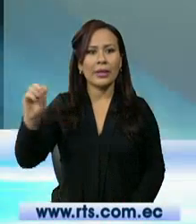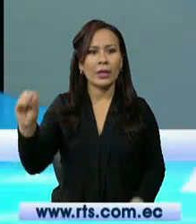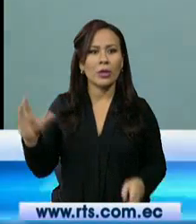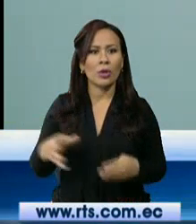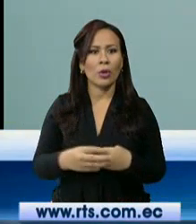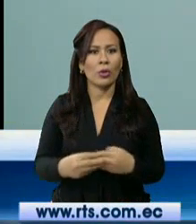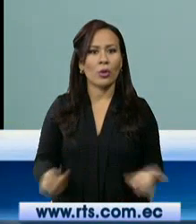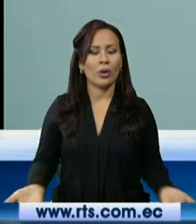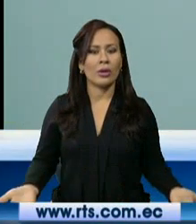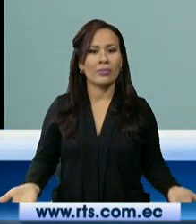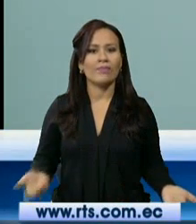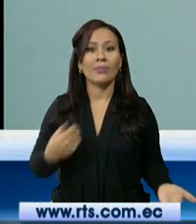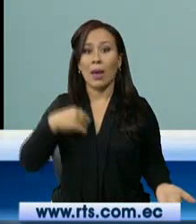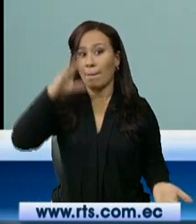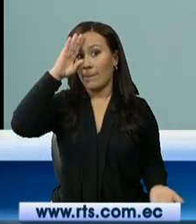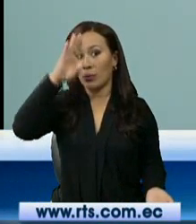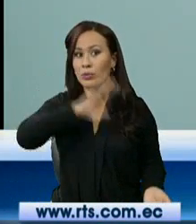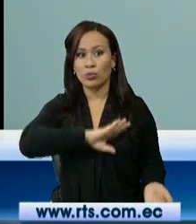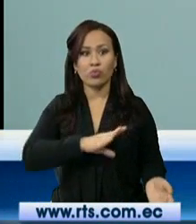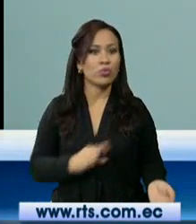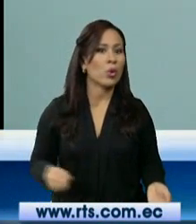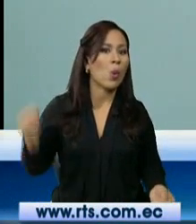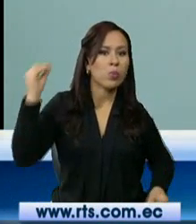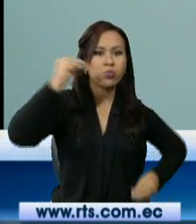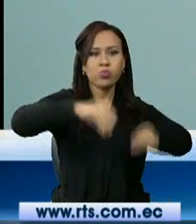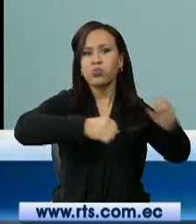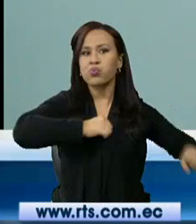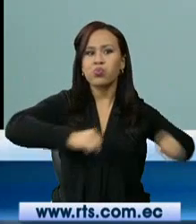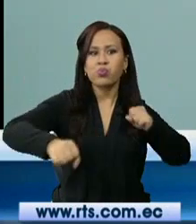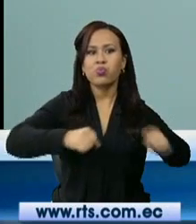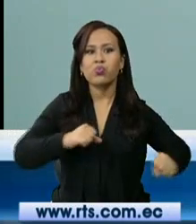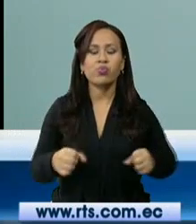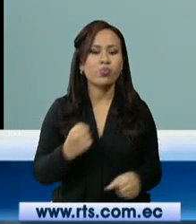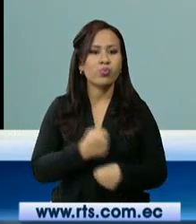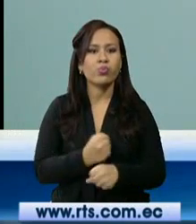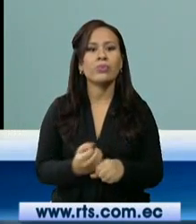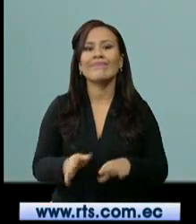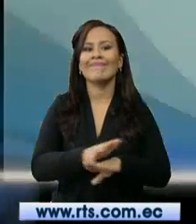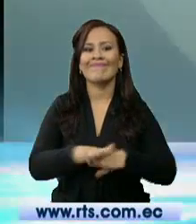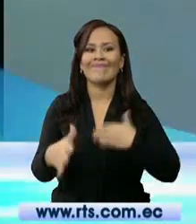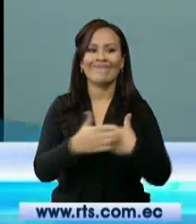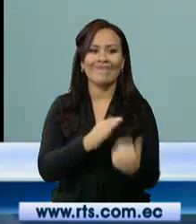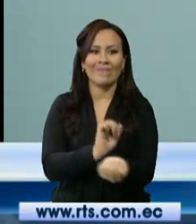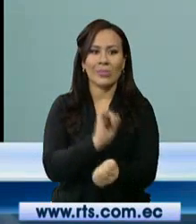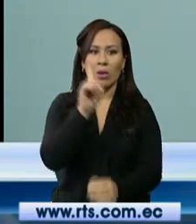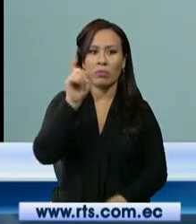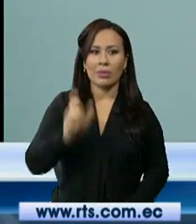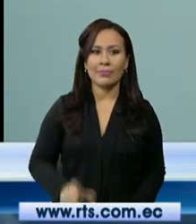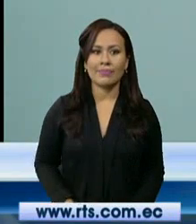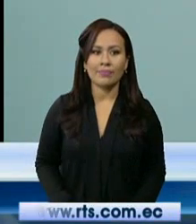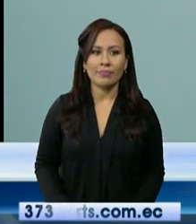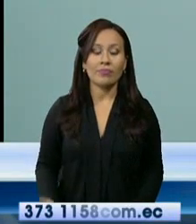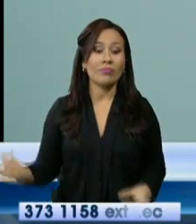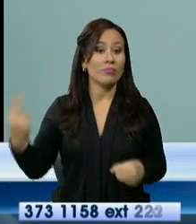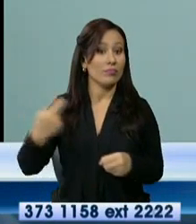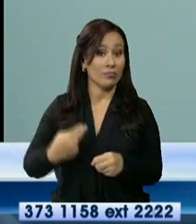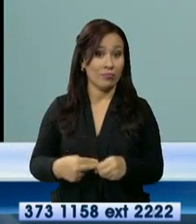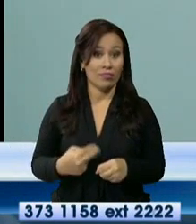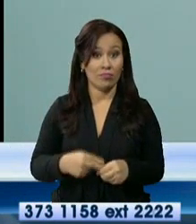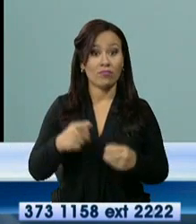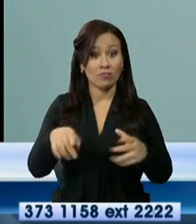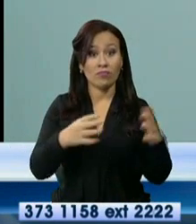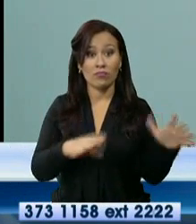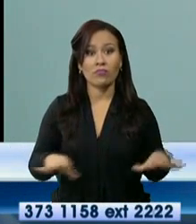Policía Judicial activó su grupo operativo y se realizó la detención de una de las personas participantes en el hecho y